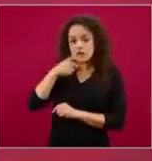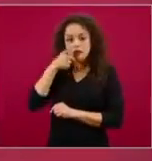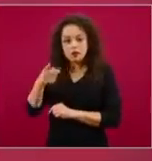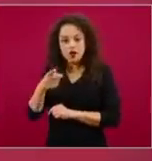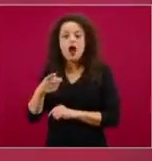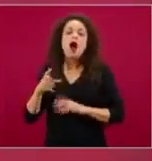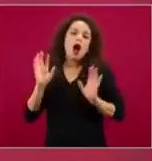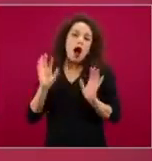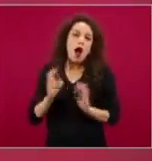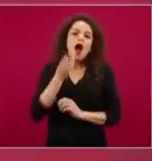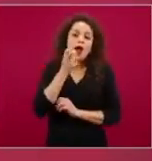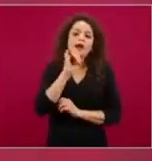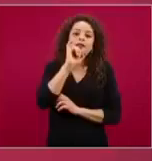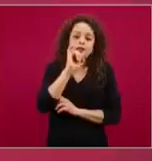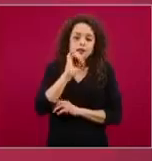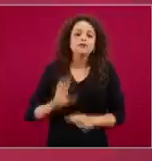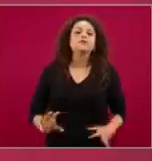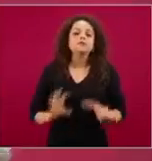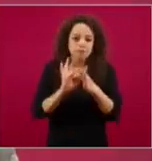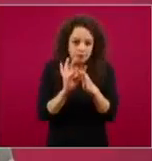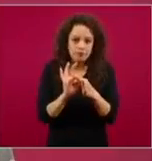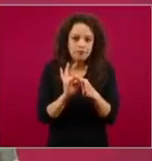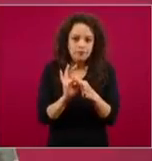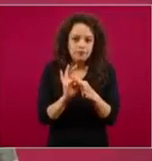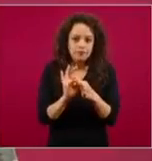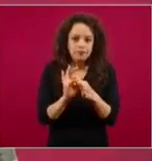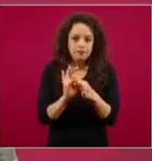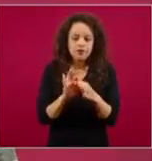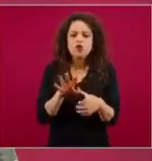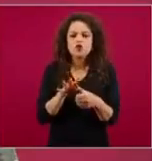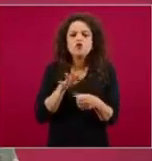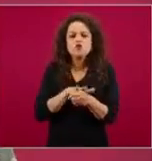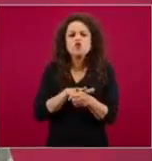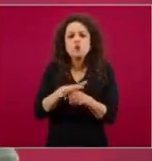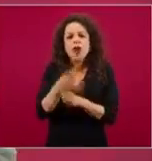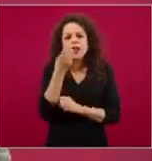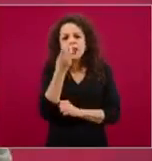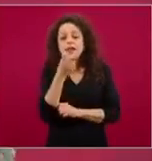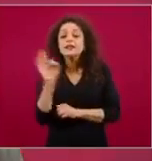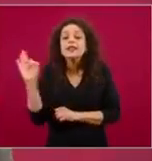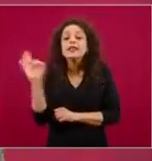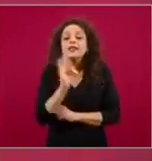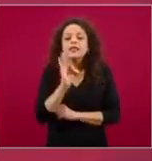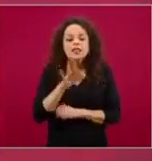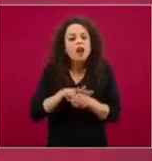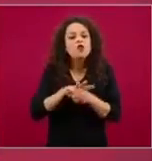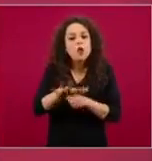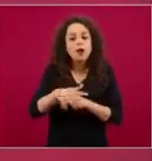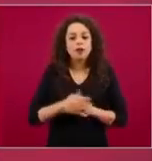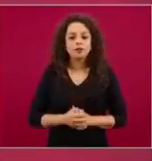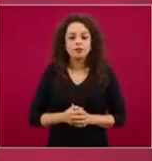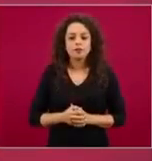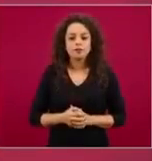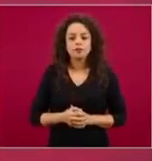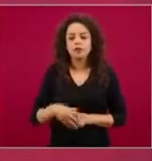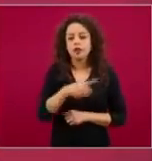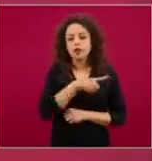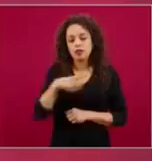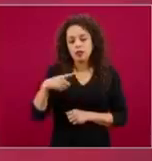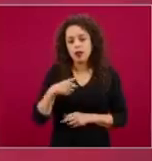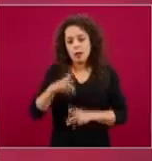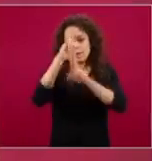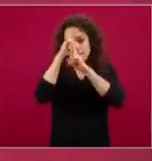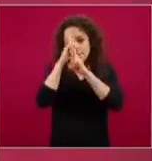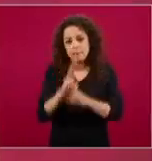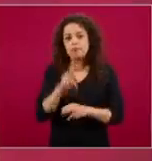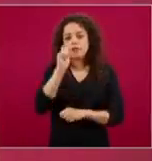ocurrir lo que se ha predicho. ¿Cuáles son esas condiciones? Que se respetan las medidas de